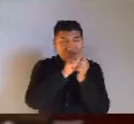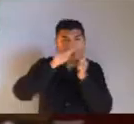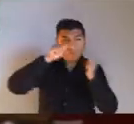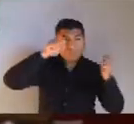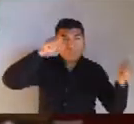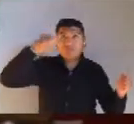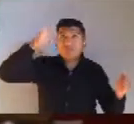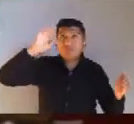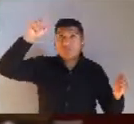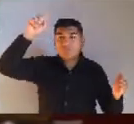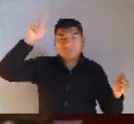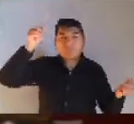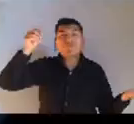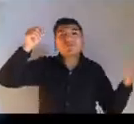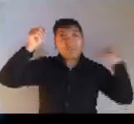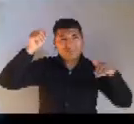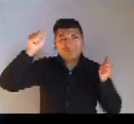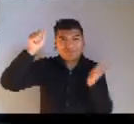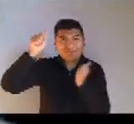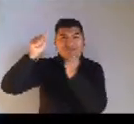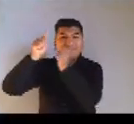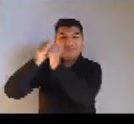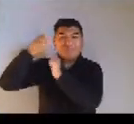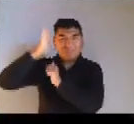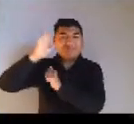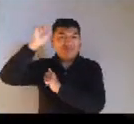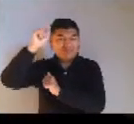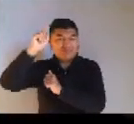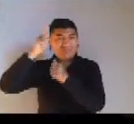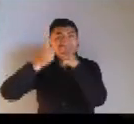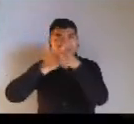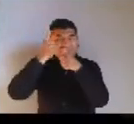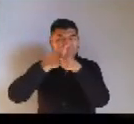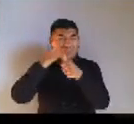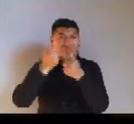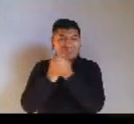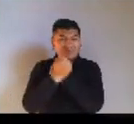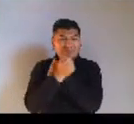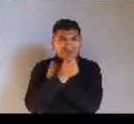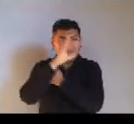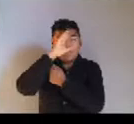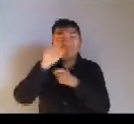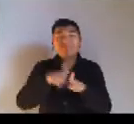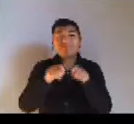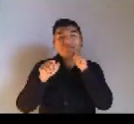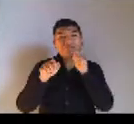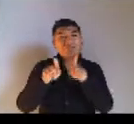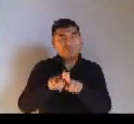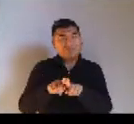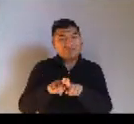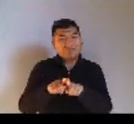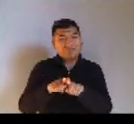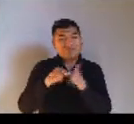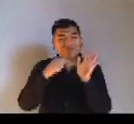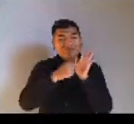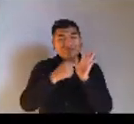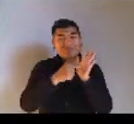Dios, vuelvan a Dios. La primera, queridos hermanos, la que nunca debe de faltar,